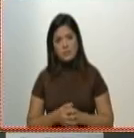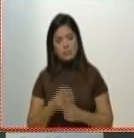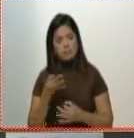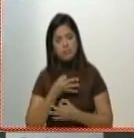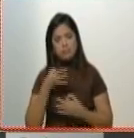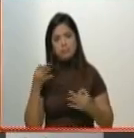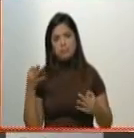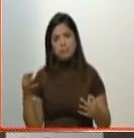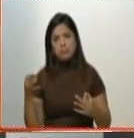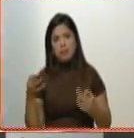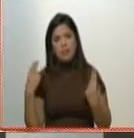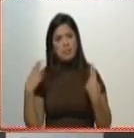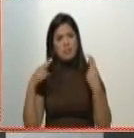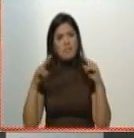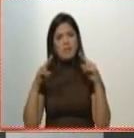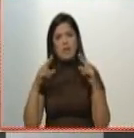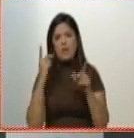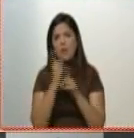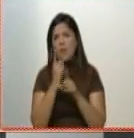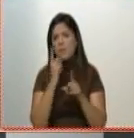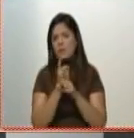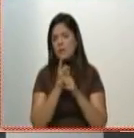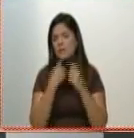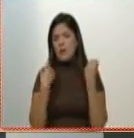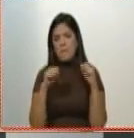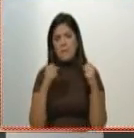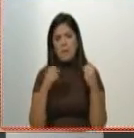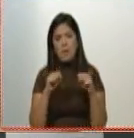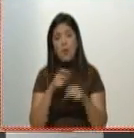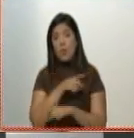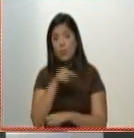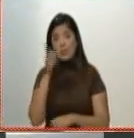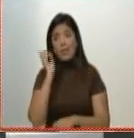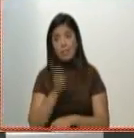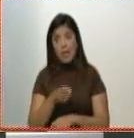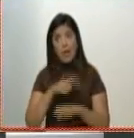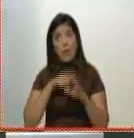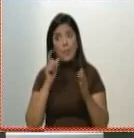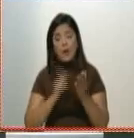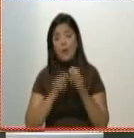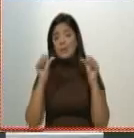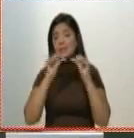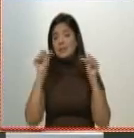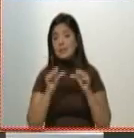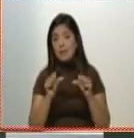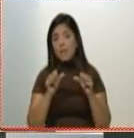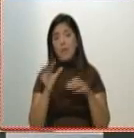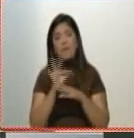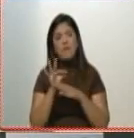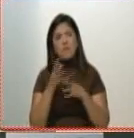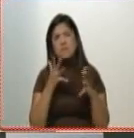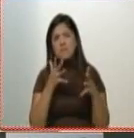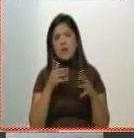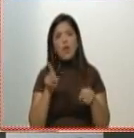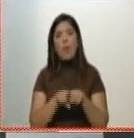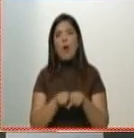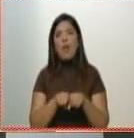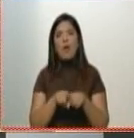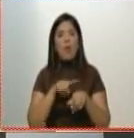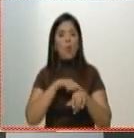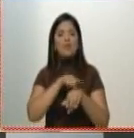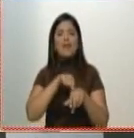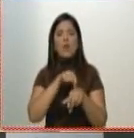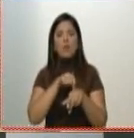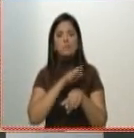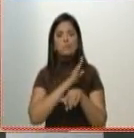a los máximos niveles de competencia, de preparación. Tiene que ser un complejo sistema que funcione casi como un reloj, pues. Héctor